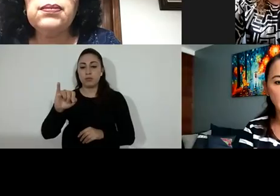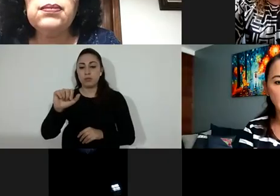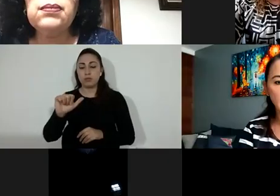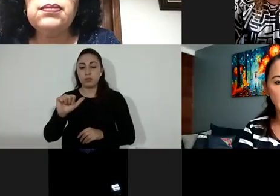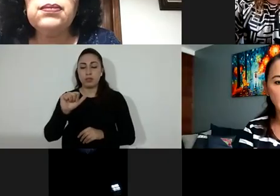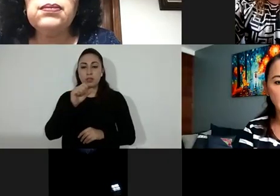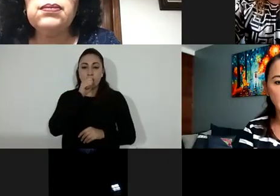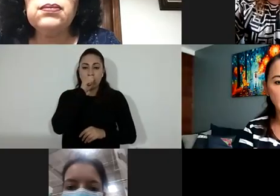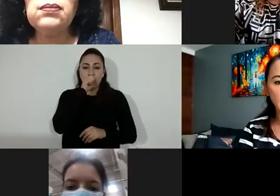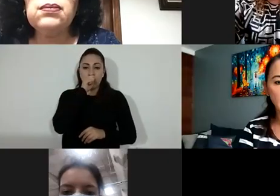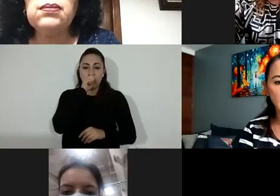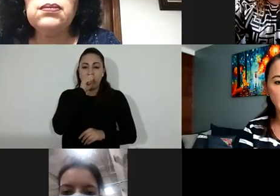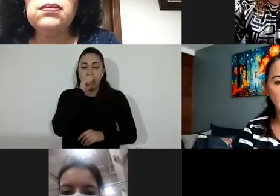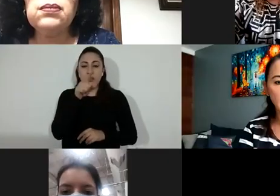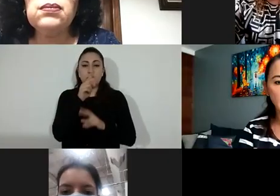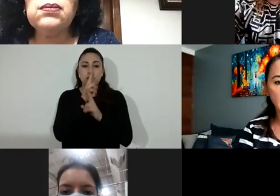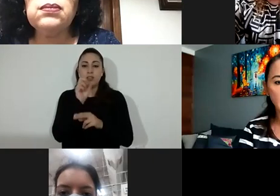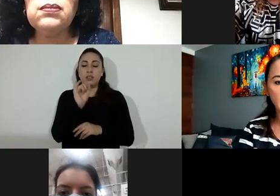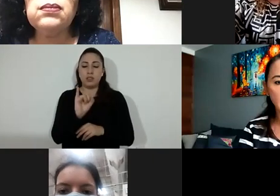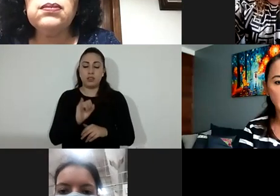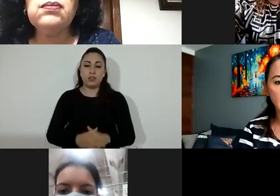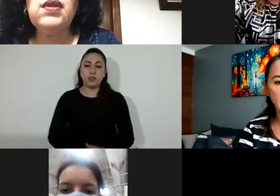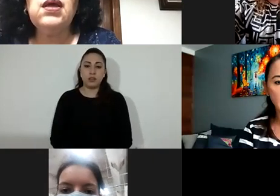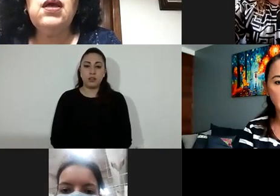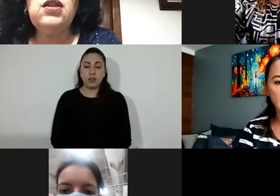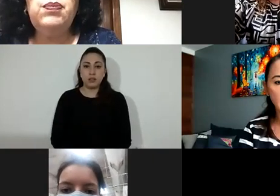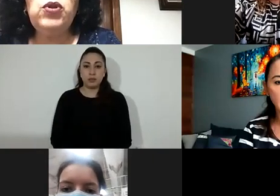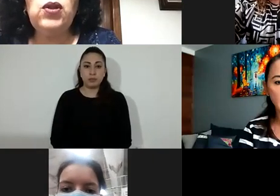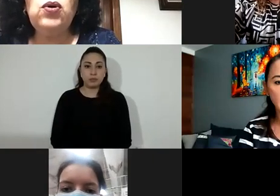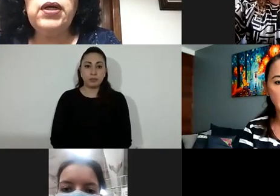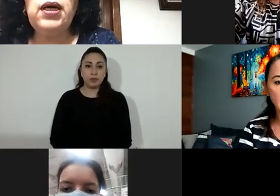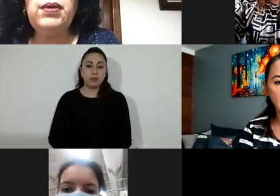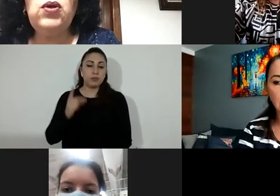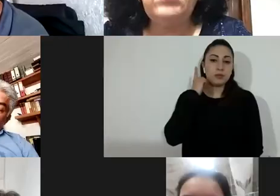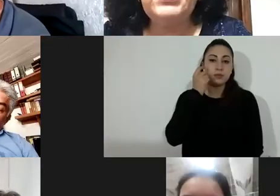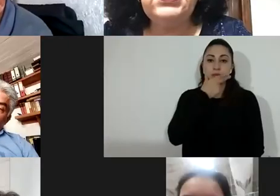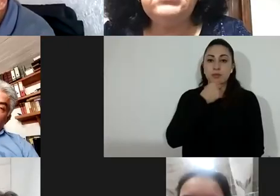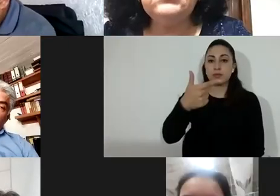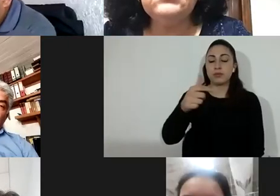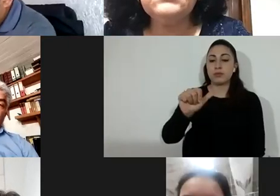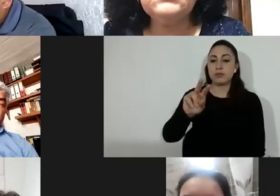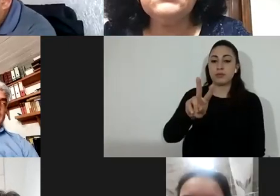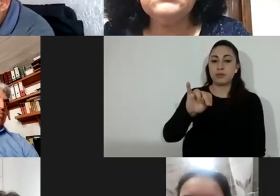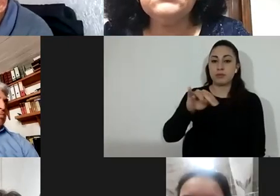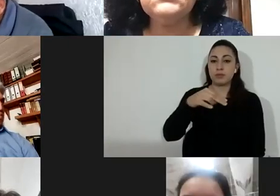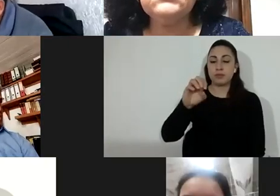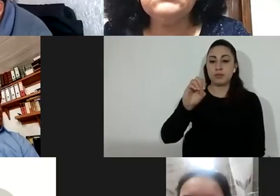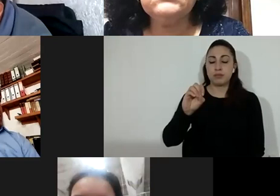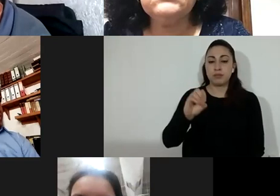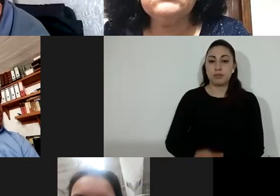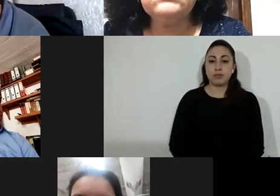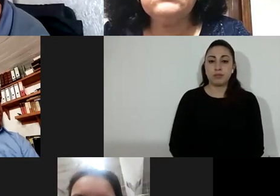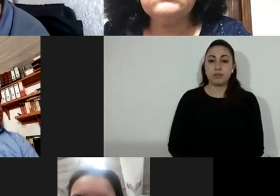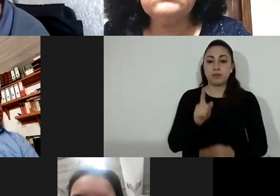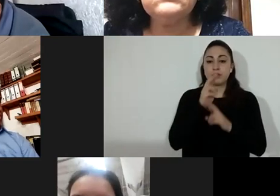Donají Ofelia Olivera Reyes, a favor, diputada secretaria. Diputado Jorge Gaviño Ambriz.